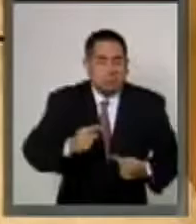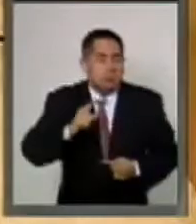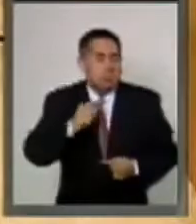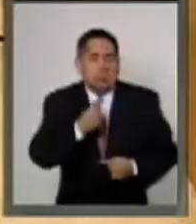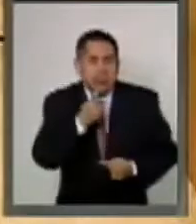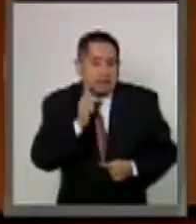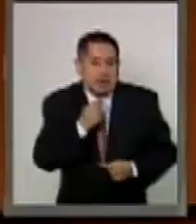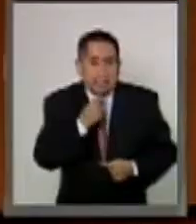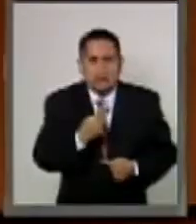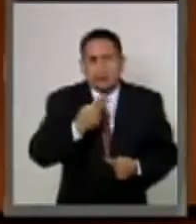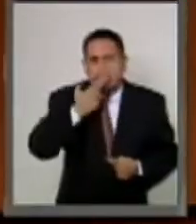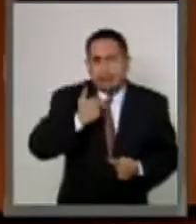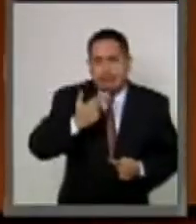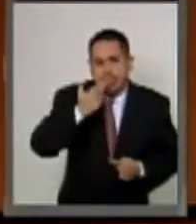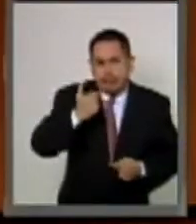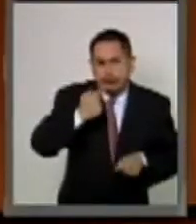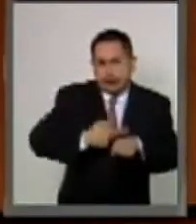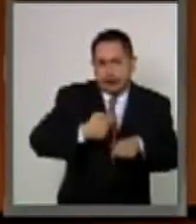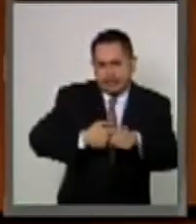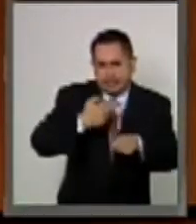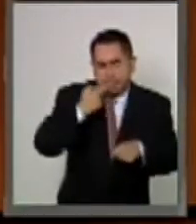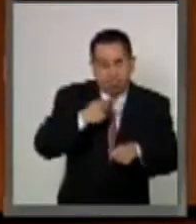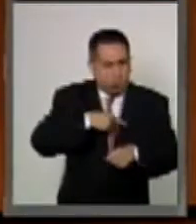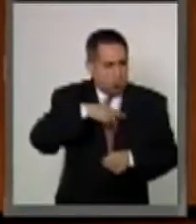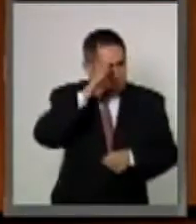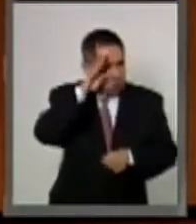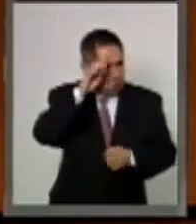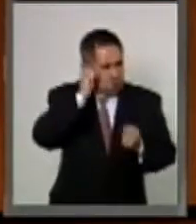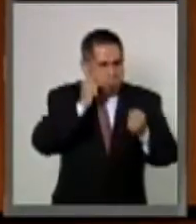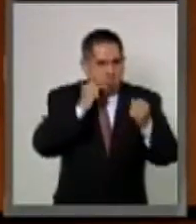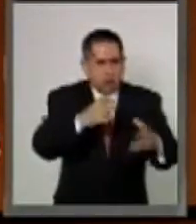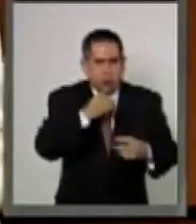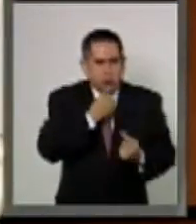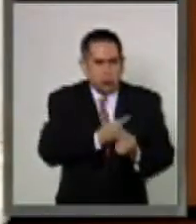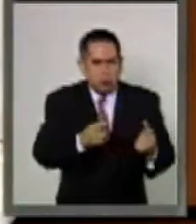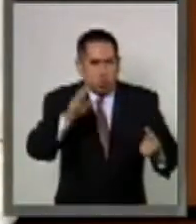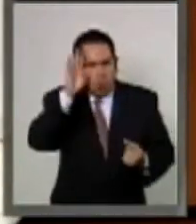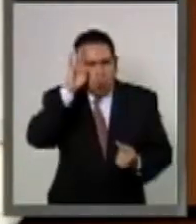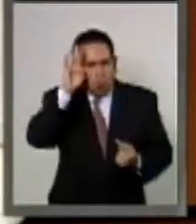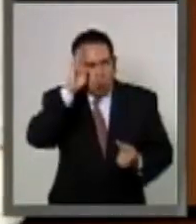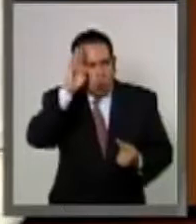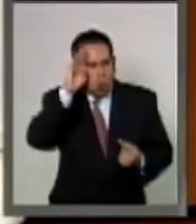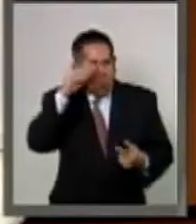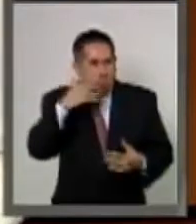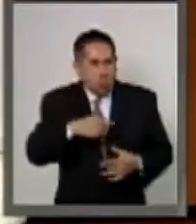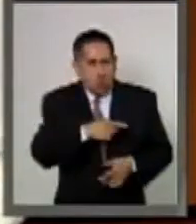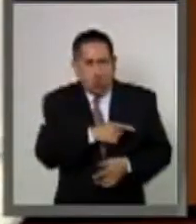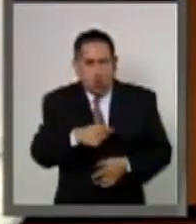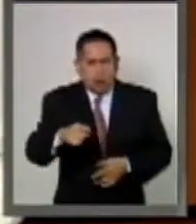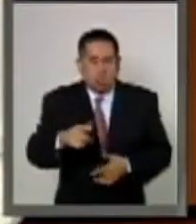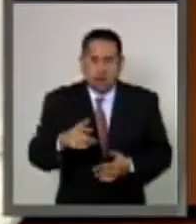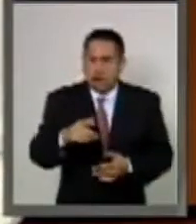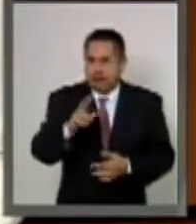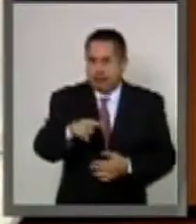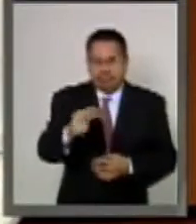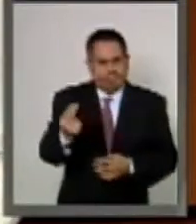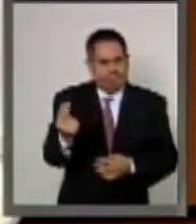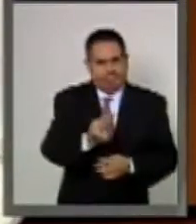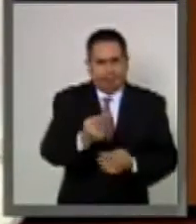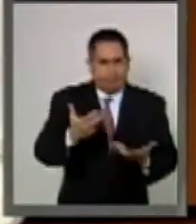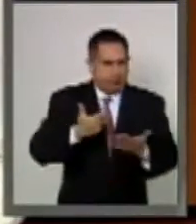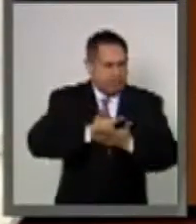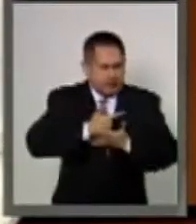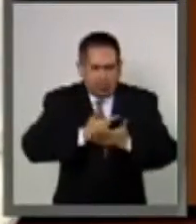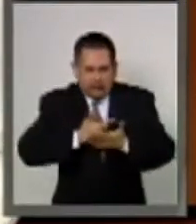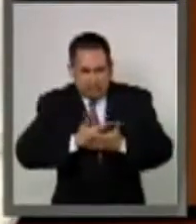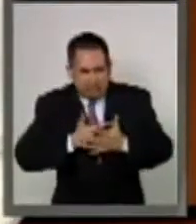cuales expresaron cifras importantes y además muy alarmantes. Y además, la urgencia de crear un